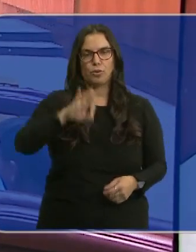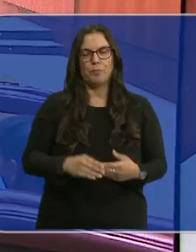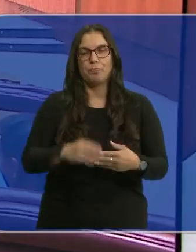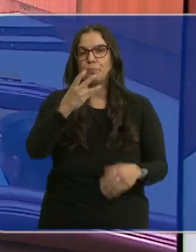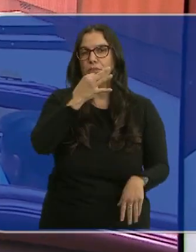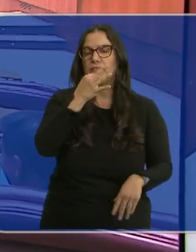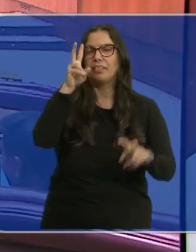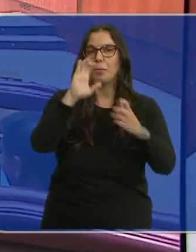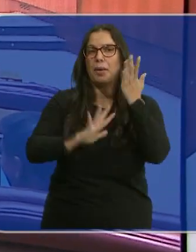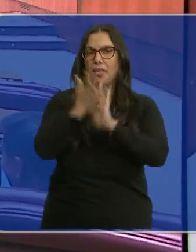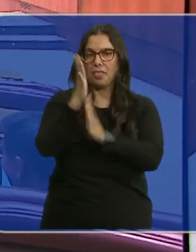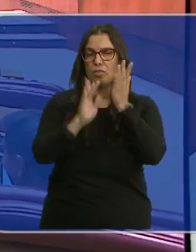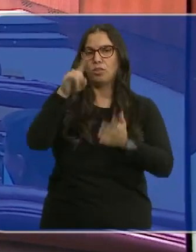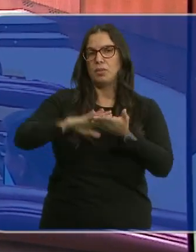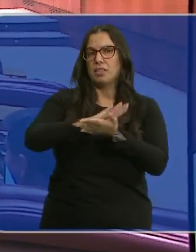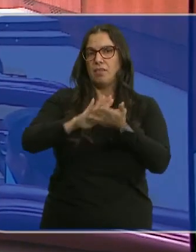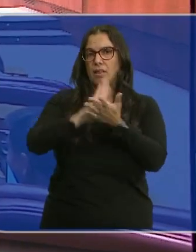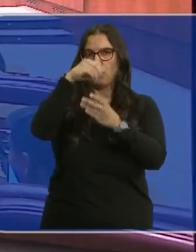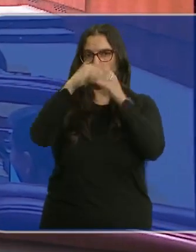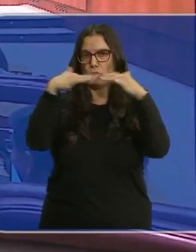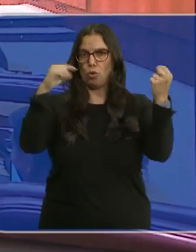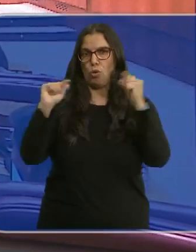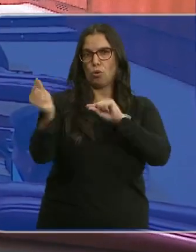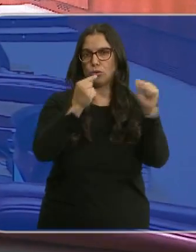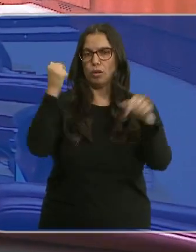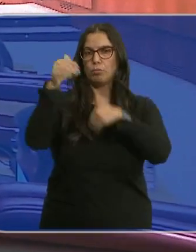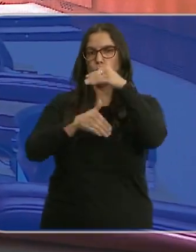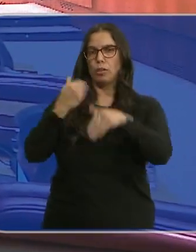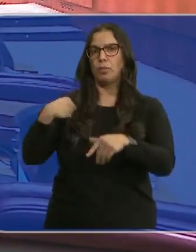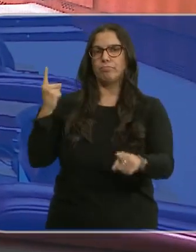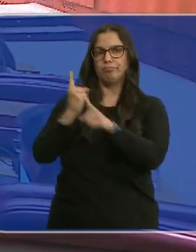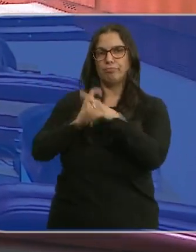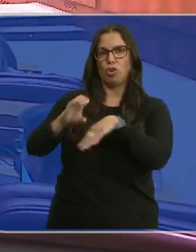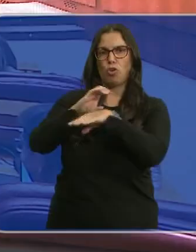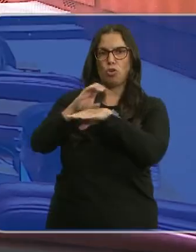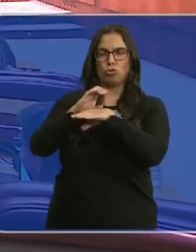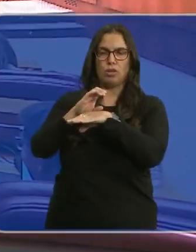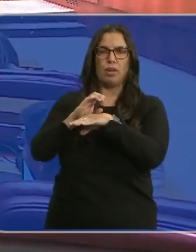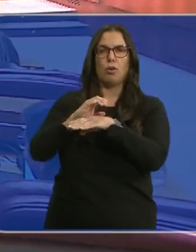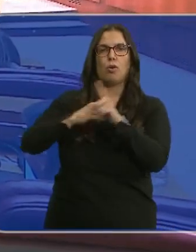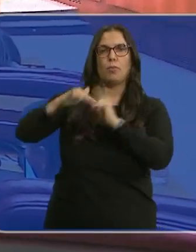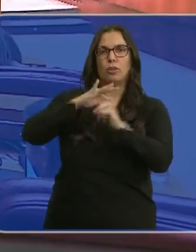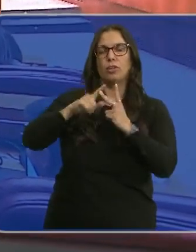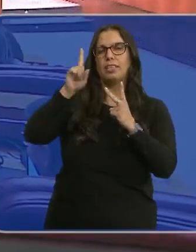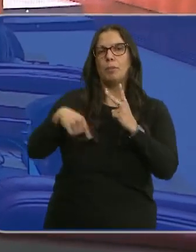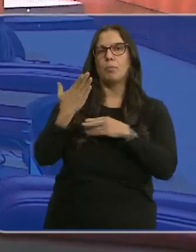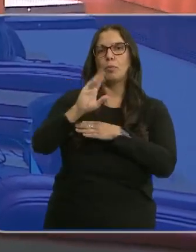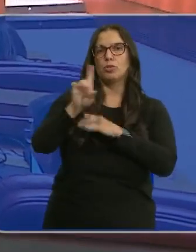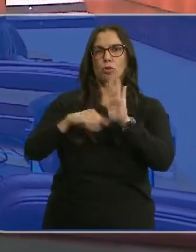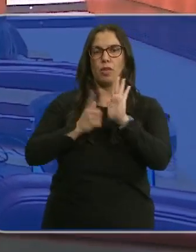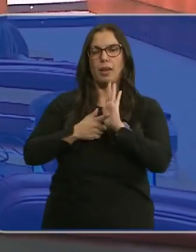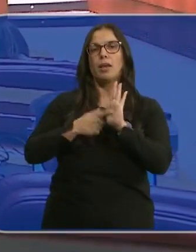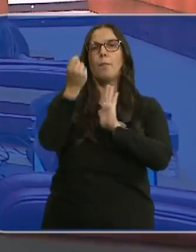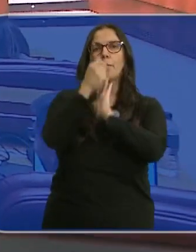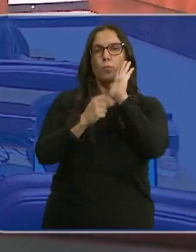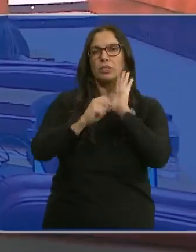Buenas tardes. De incendios se ha hablado en el Pleno de las Cortes, donde se ha votado la reprobación del consejero Suárez Quiñones y una PNL con varias medidas propuestas